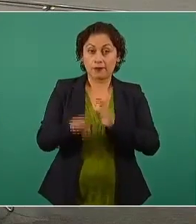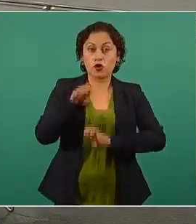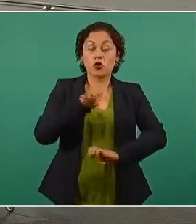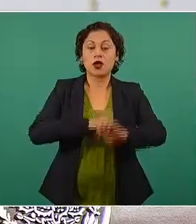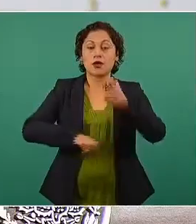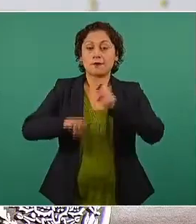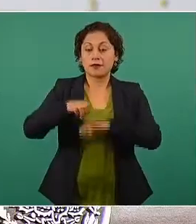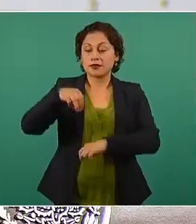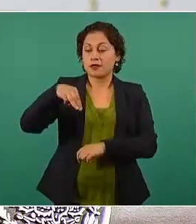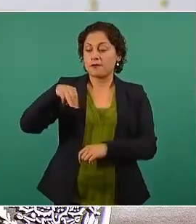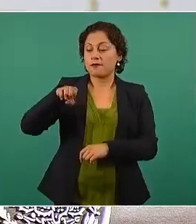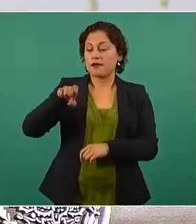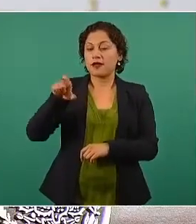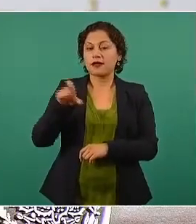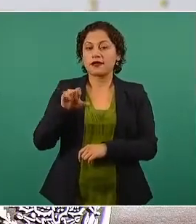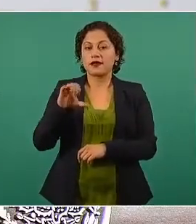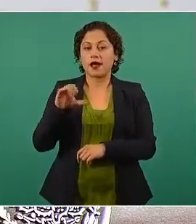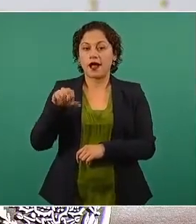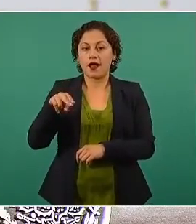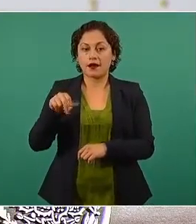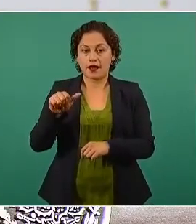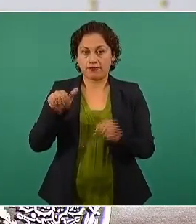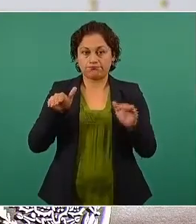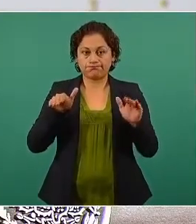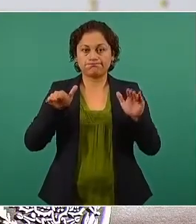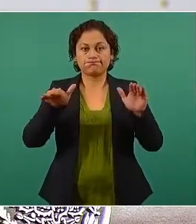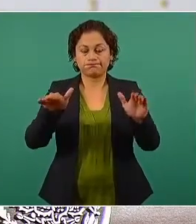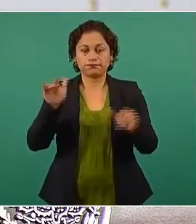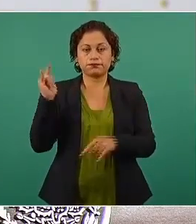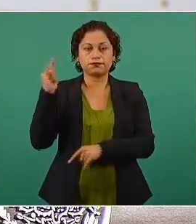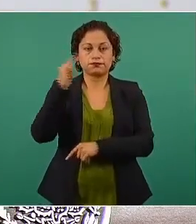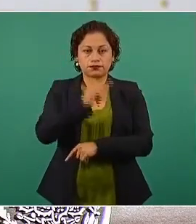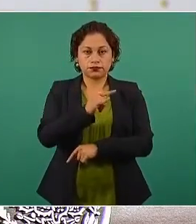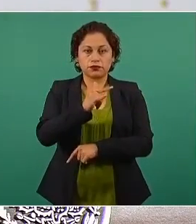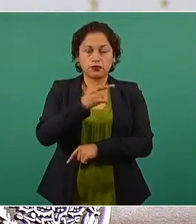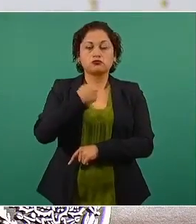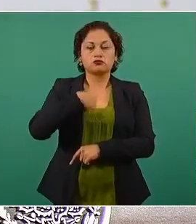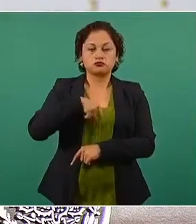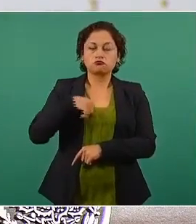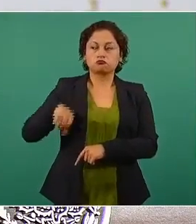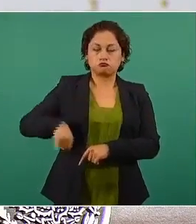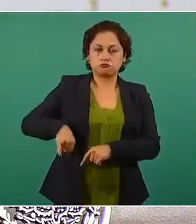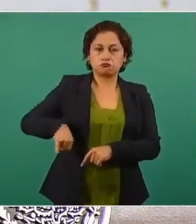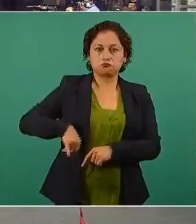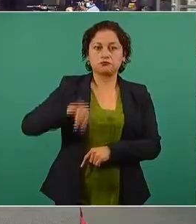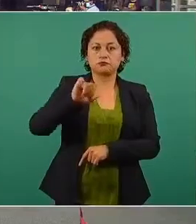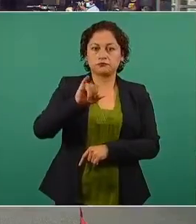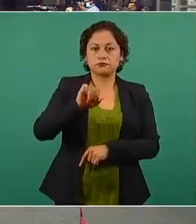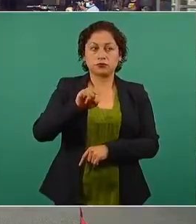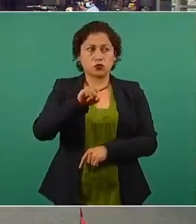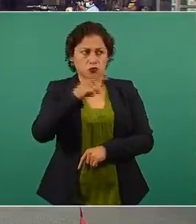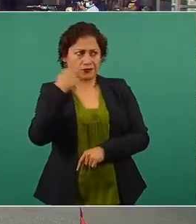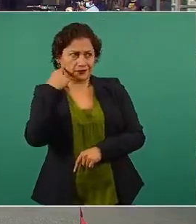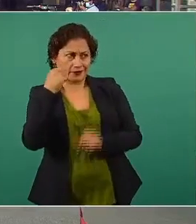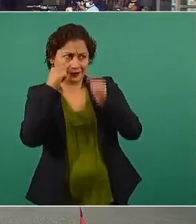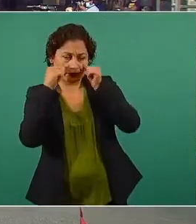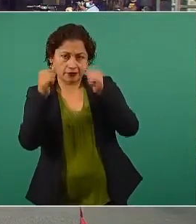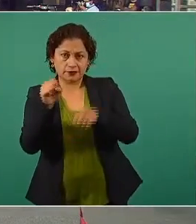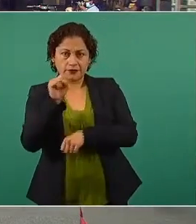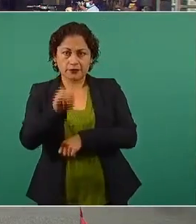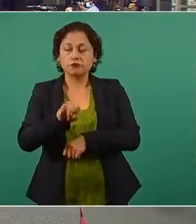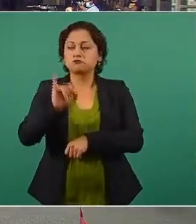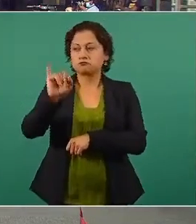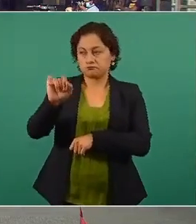sí nos importa. ¿Escucharía usted esta propuesta? Mucho, presidente? sí. Nada más vamos a esperar que pasen las elecciones.